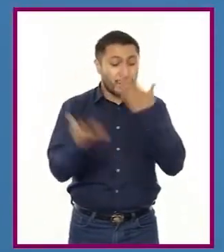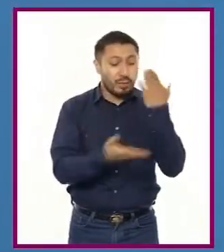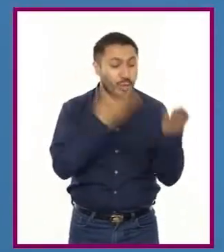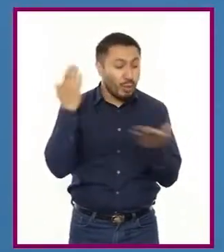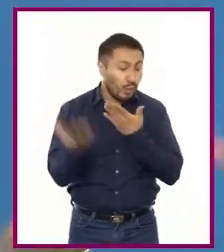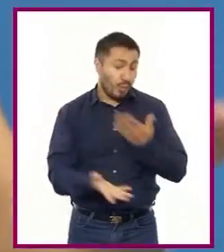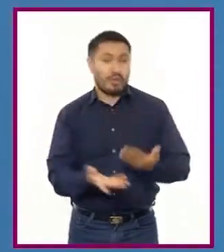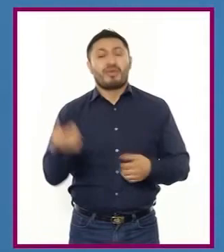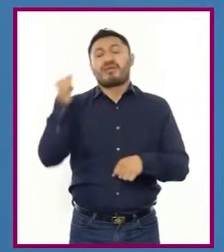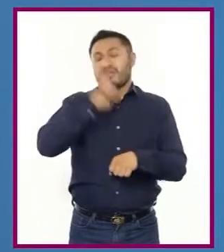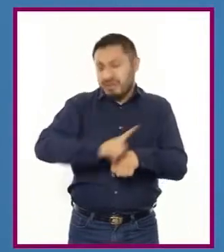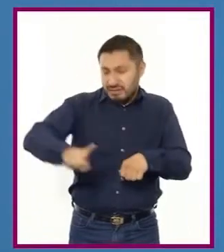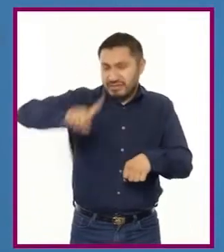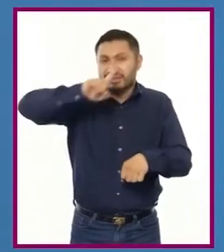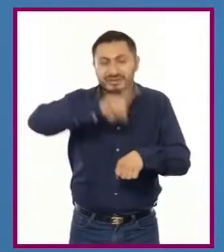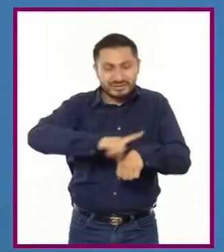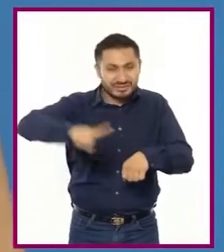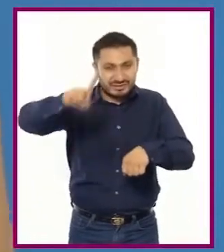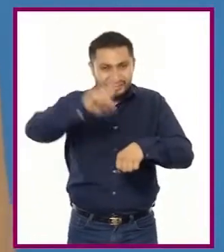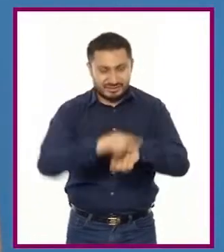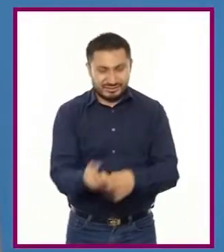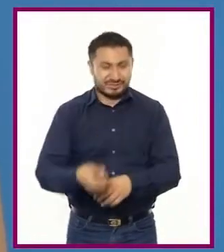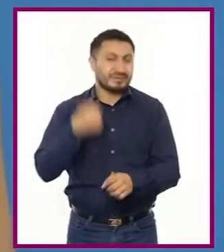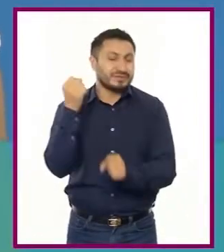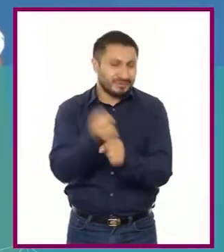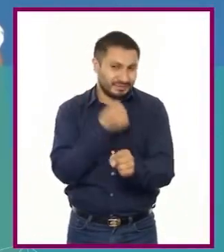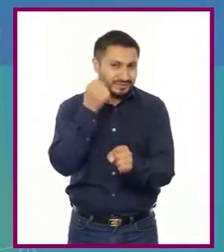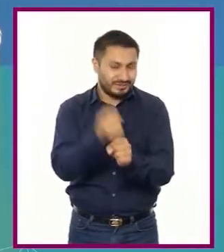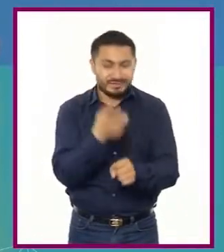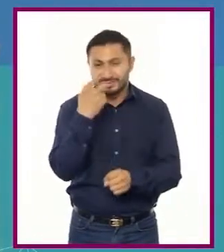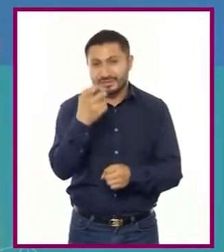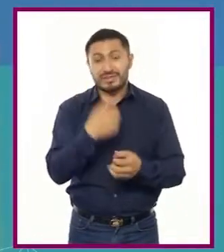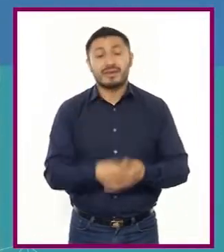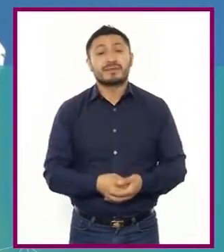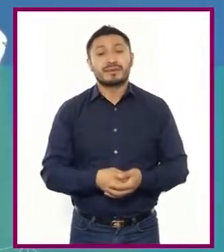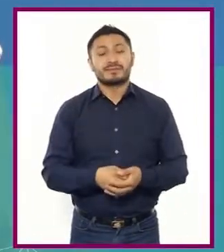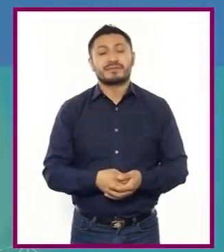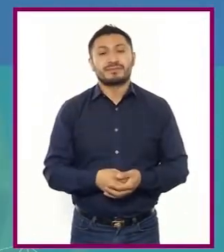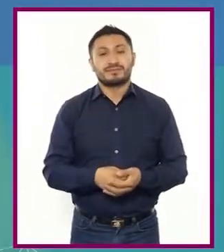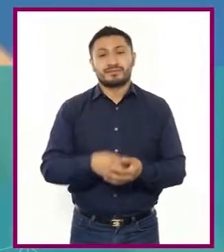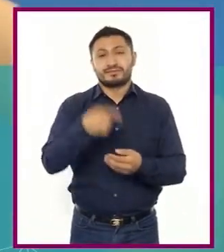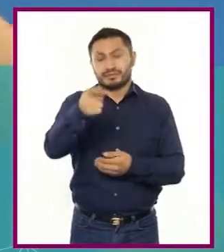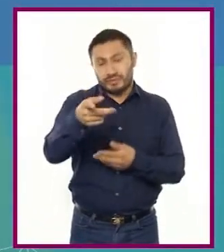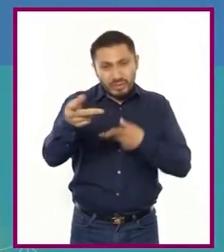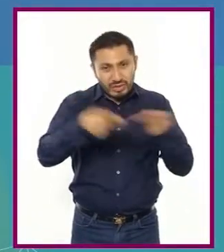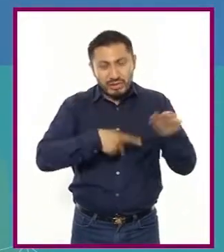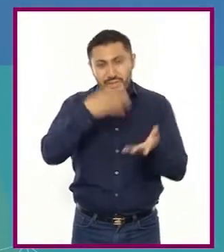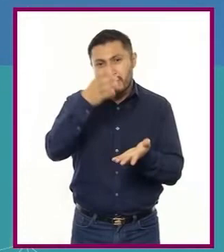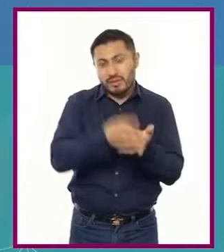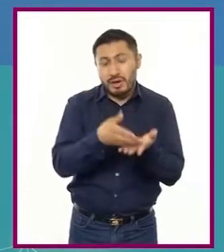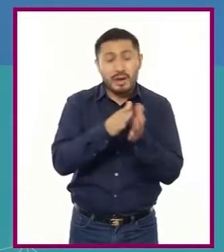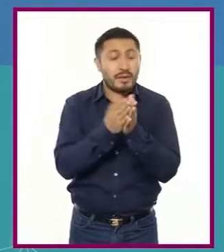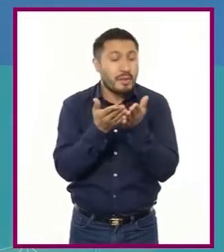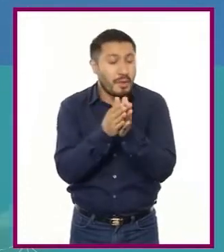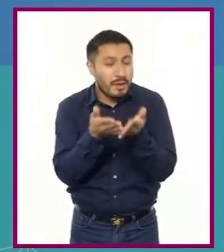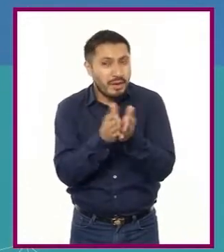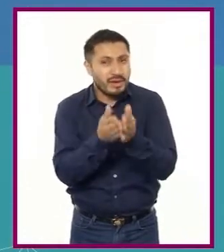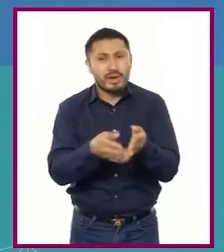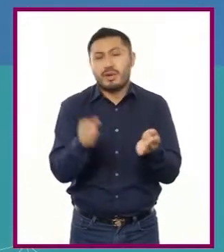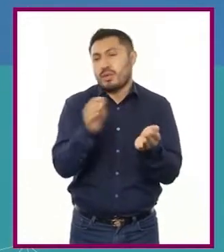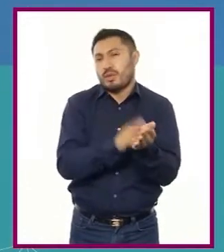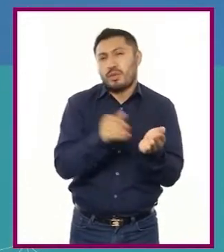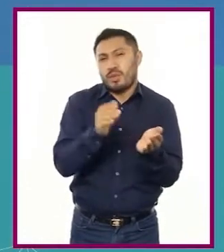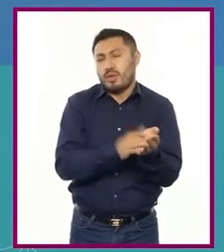compañeras y compañeros o sus docentes. Tengan a la mano su libro de texto, su cuaderno o, si lo prefieren, hojas